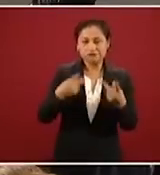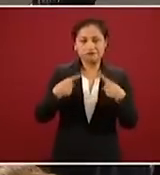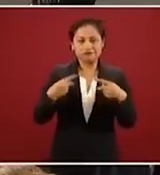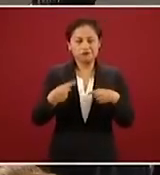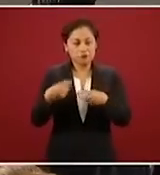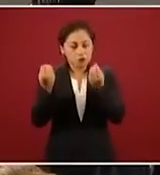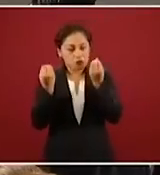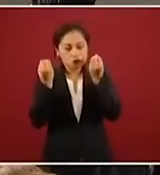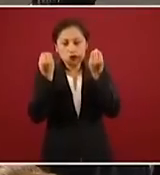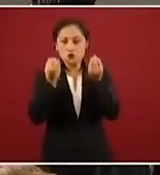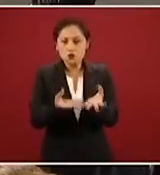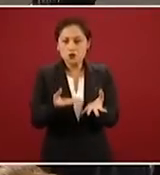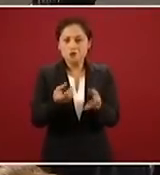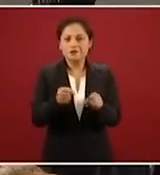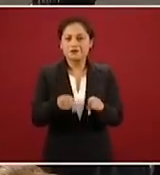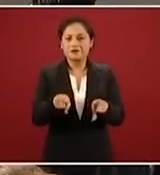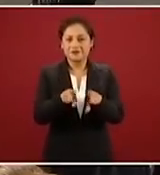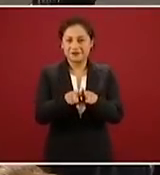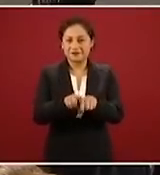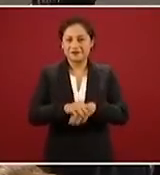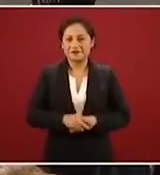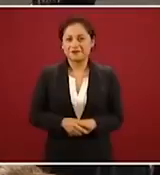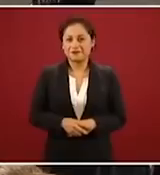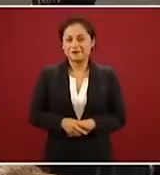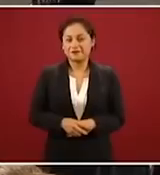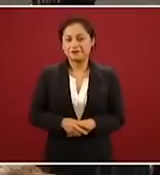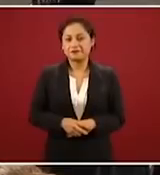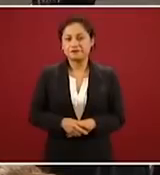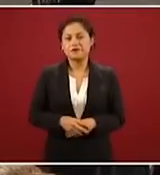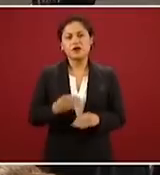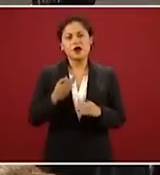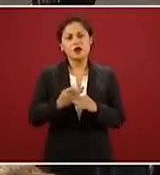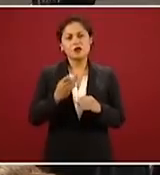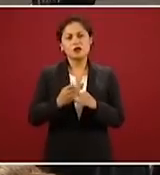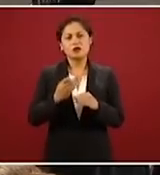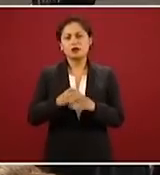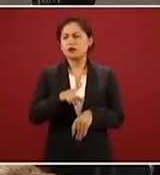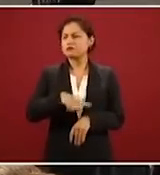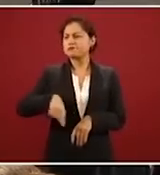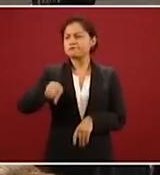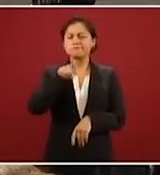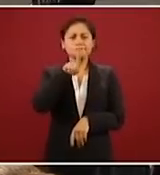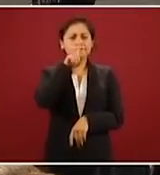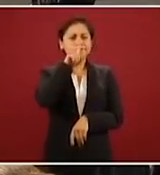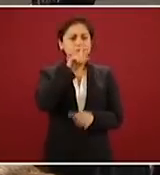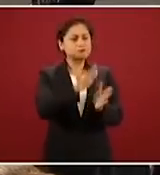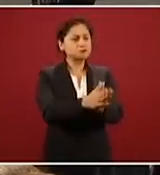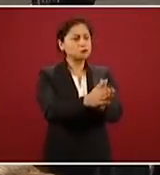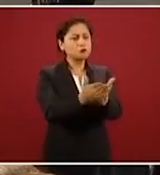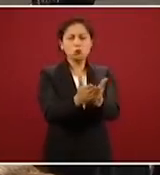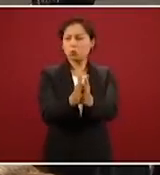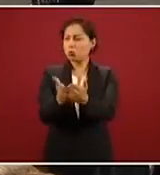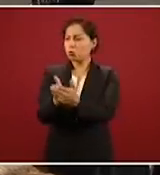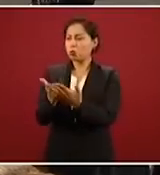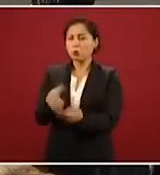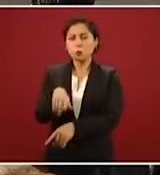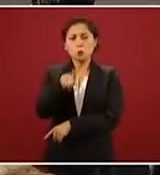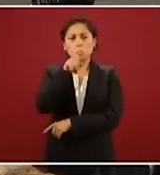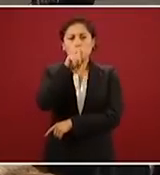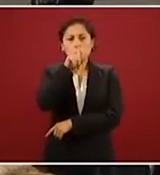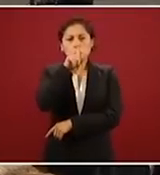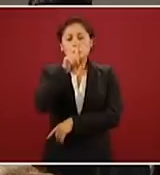Y ahora los vemos de manera muy natural, porque han tenido